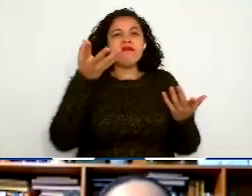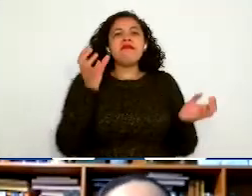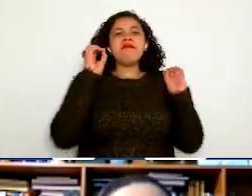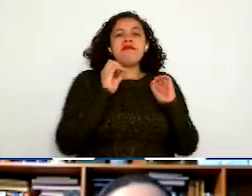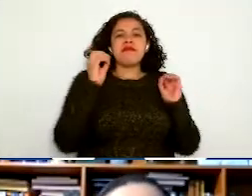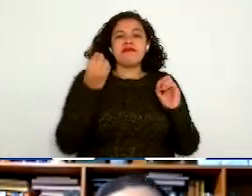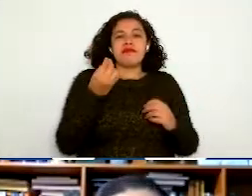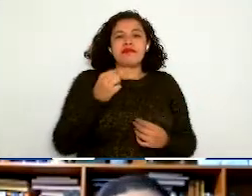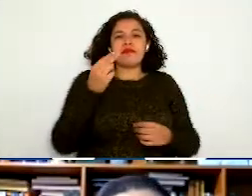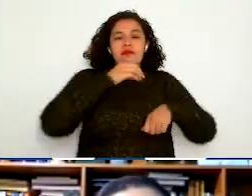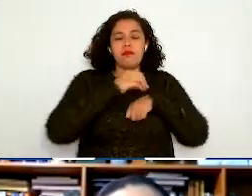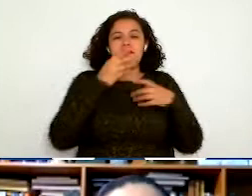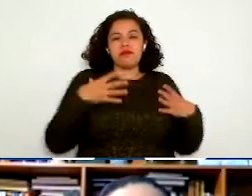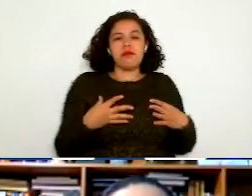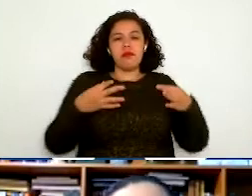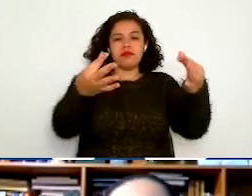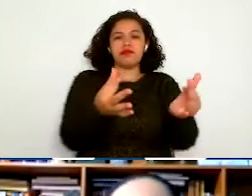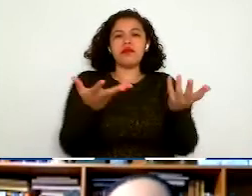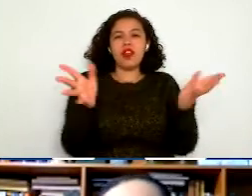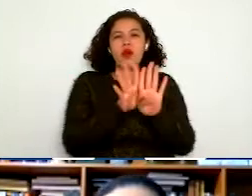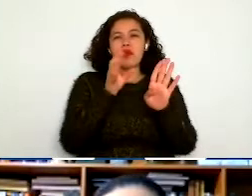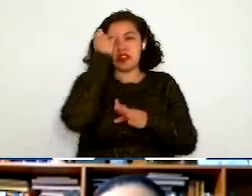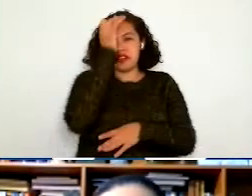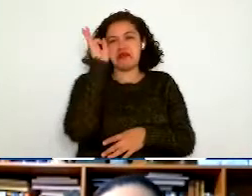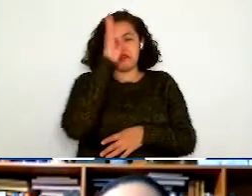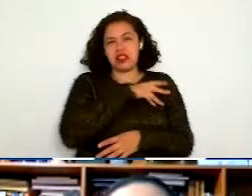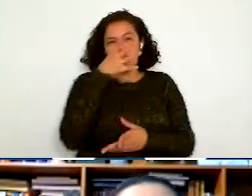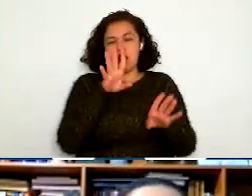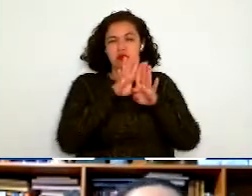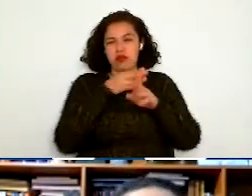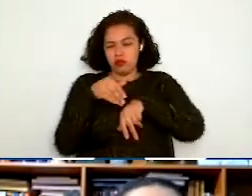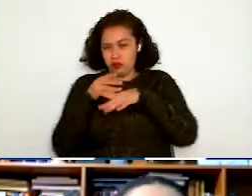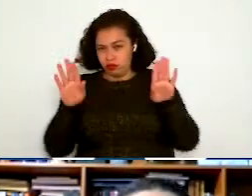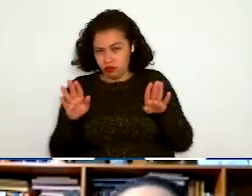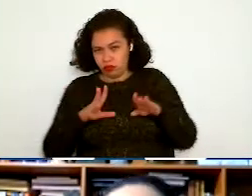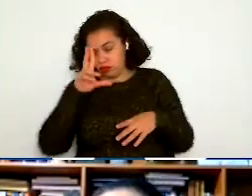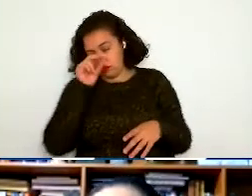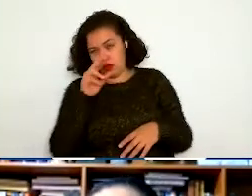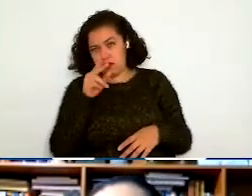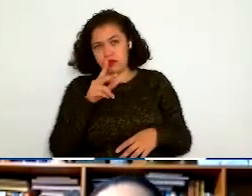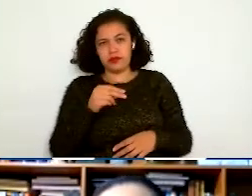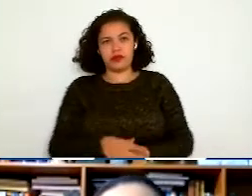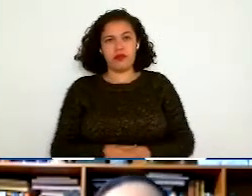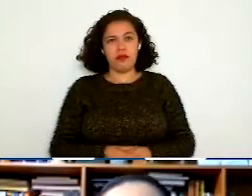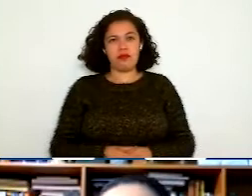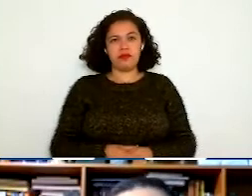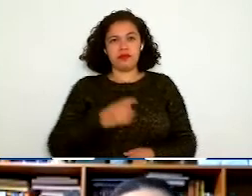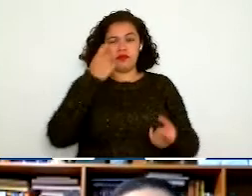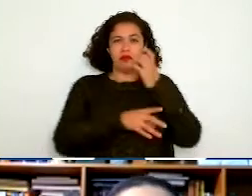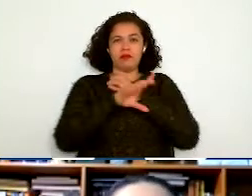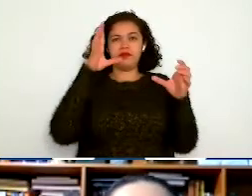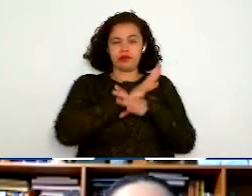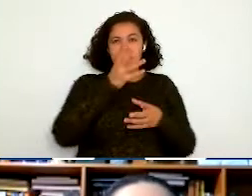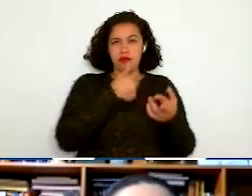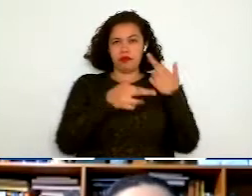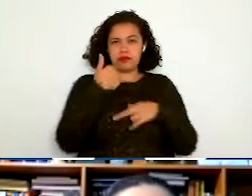denomina calidad subjetiva. No tanto a la cuantitativa, porque finalmente vamos a retomar algunos aspectos, porque aquí la